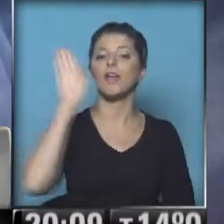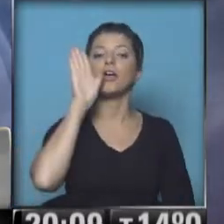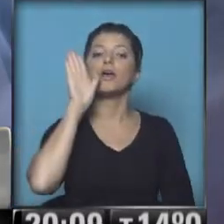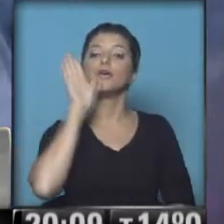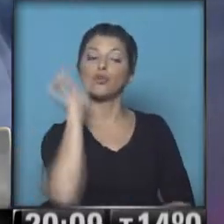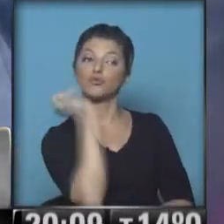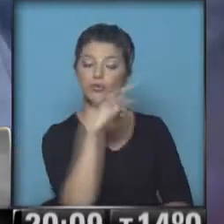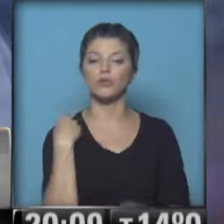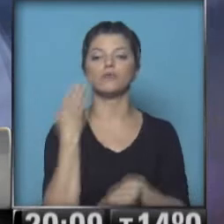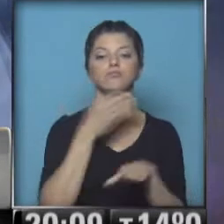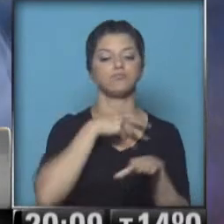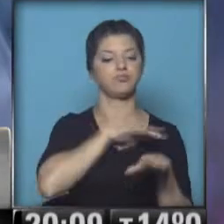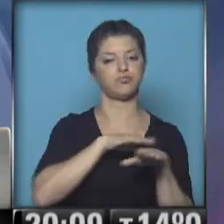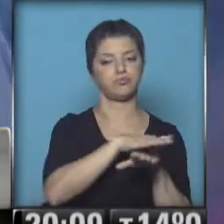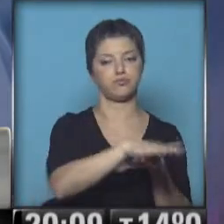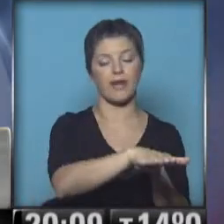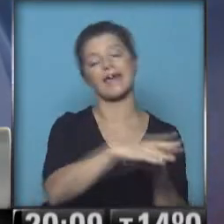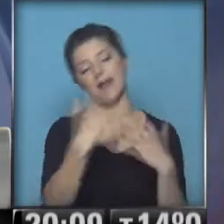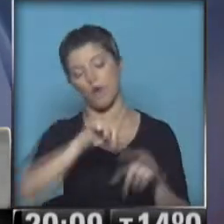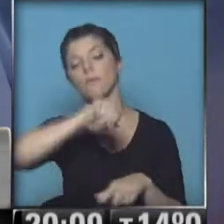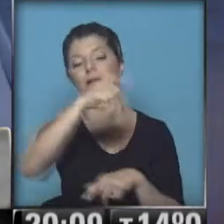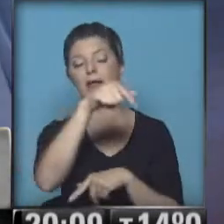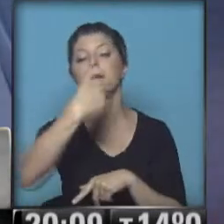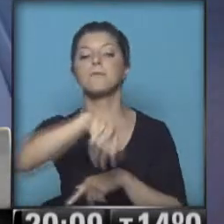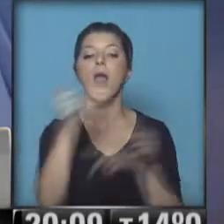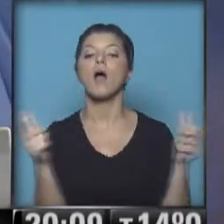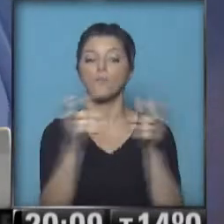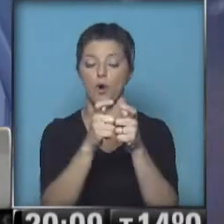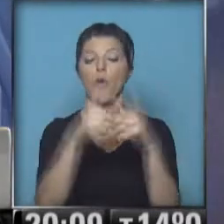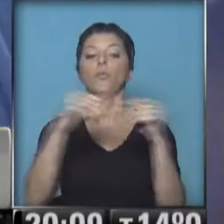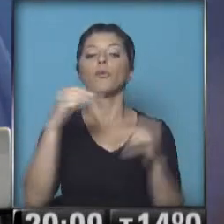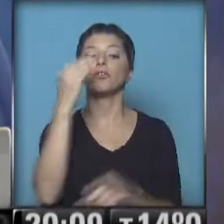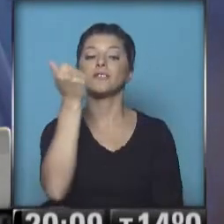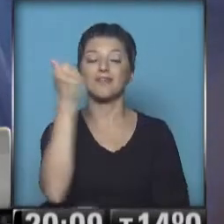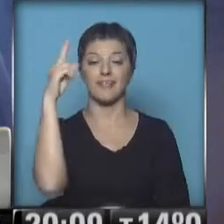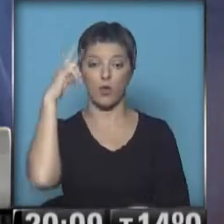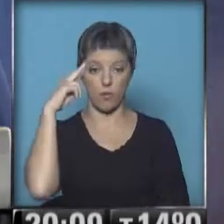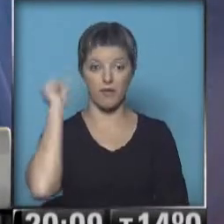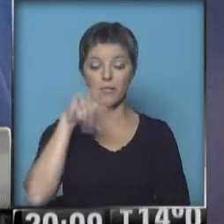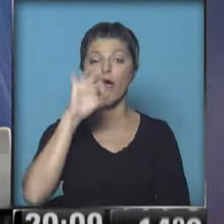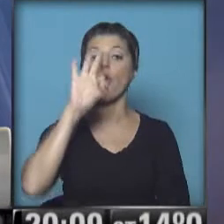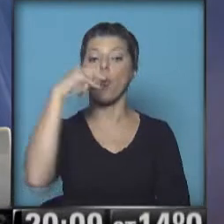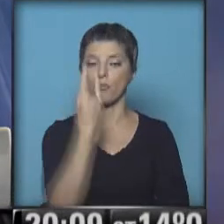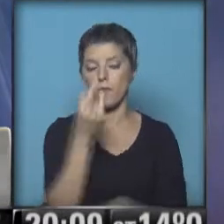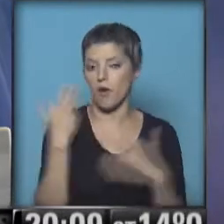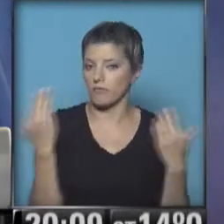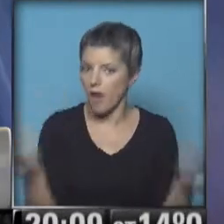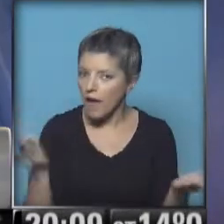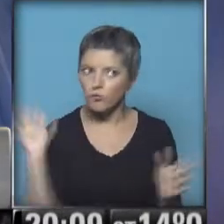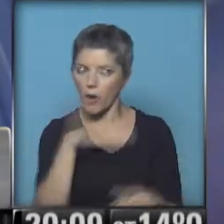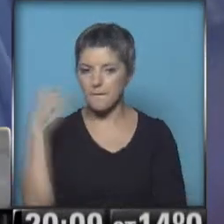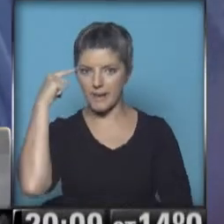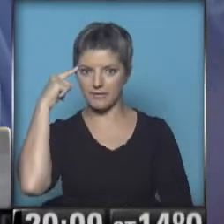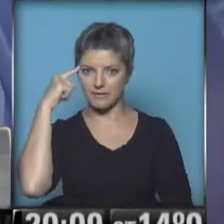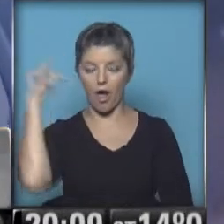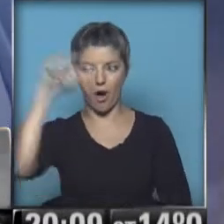indudablemente mañana en la asamblea número 69 de naciones unidas pero claro que hay expectativa por lo que fue